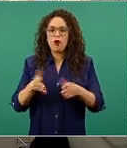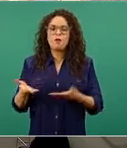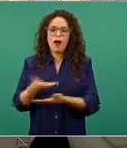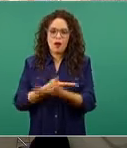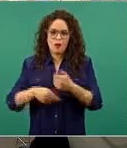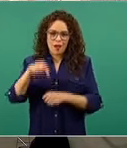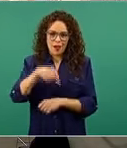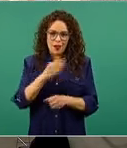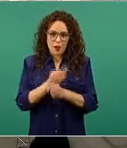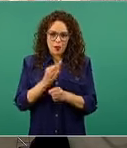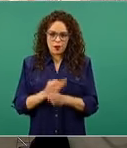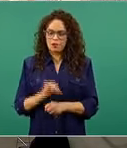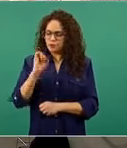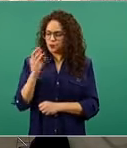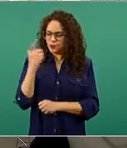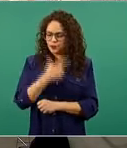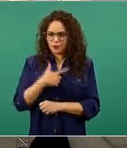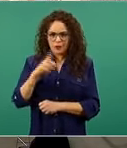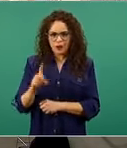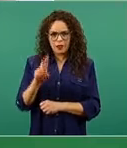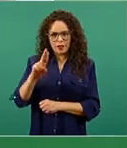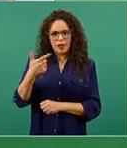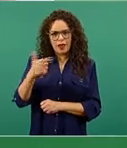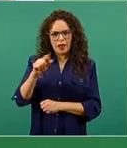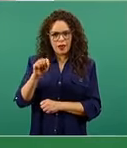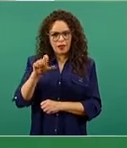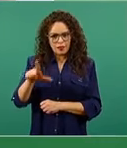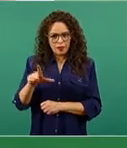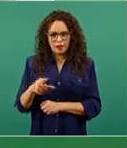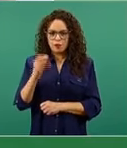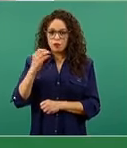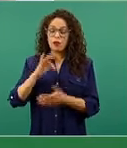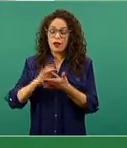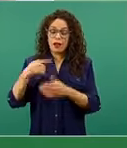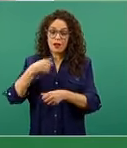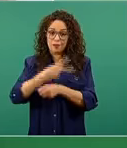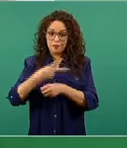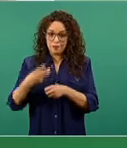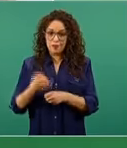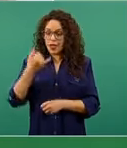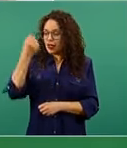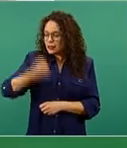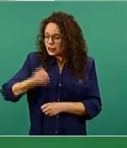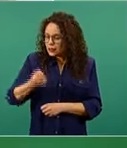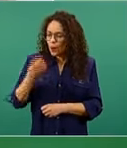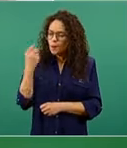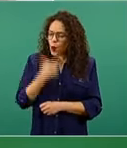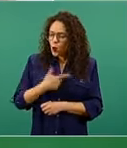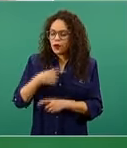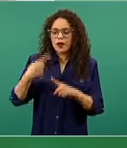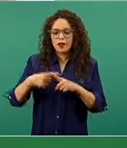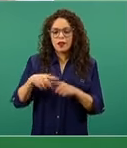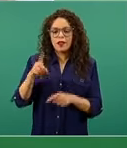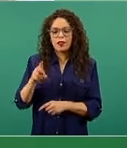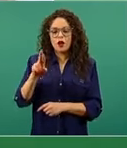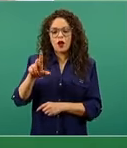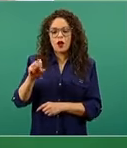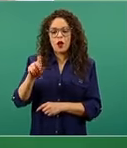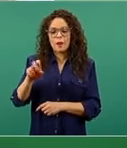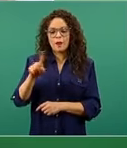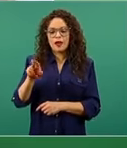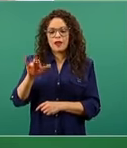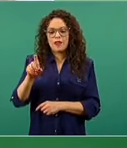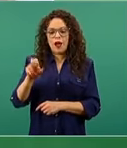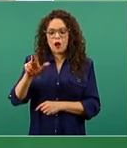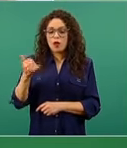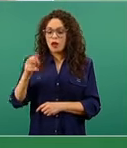favor. Con mucho gusto, doctor Hugo López-Gatell, agradezco la invitación. Saludo también con mucho gusto al doctor Rui López Ridaura y les agradezco todo el apoyo